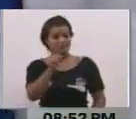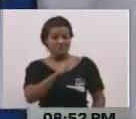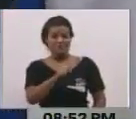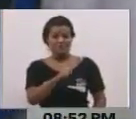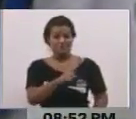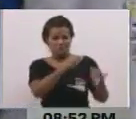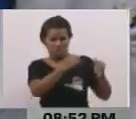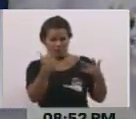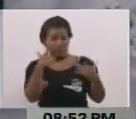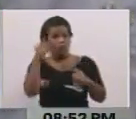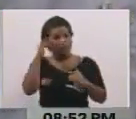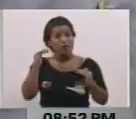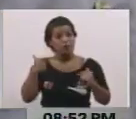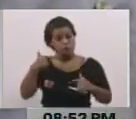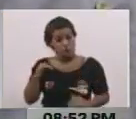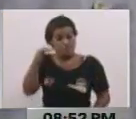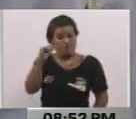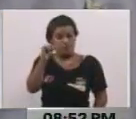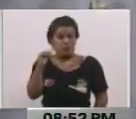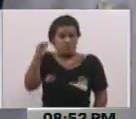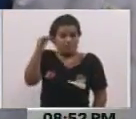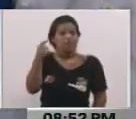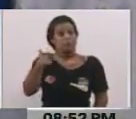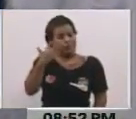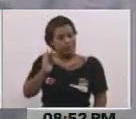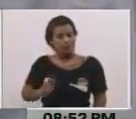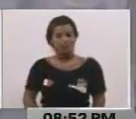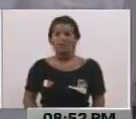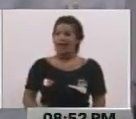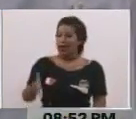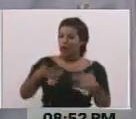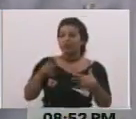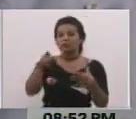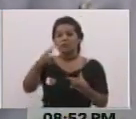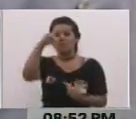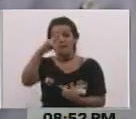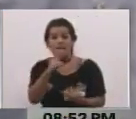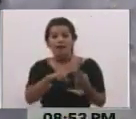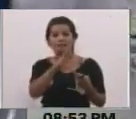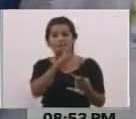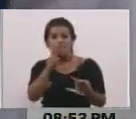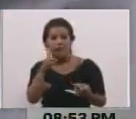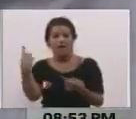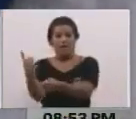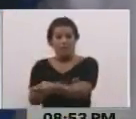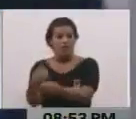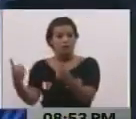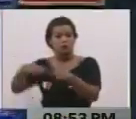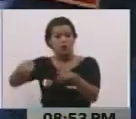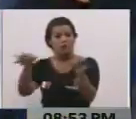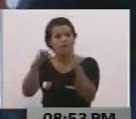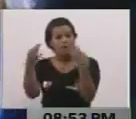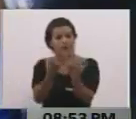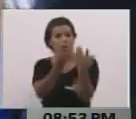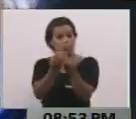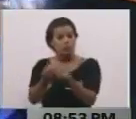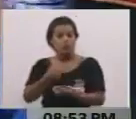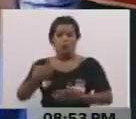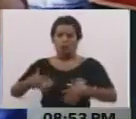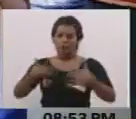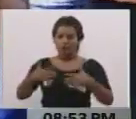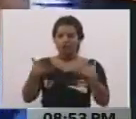Sí, crecí un poco más. Pero sí, presidente. No, me alegra mucho que esté tu papá, tu mamá, tu hermana. Bueno, sí, mi familia que han estado ahí. Atleta